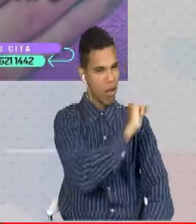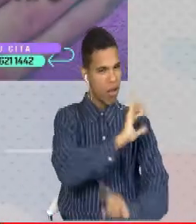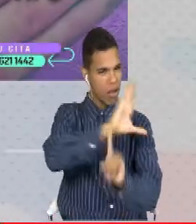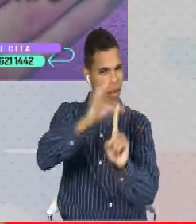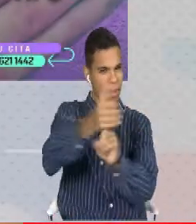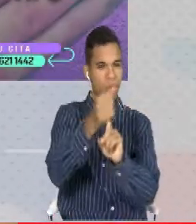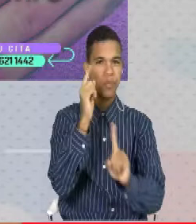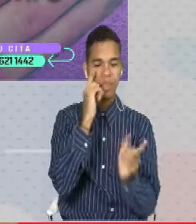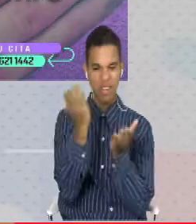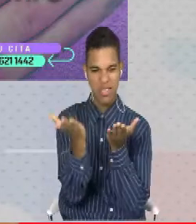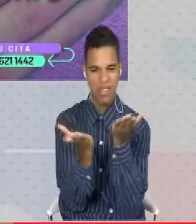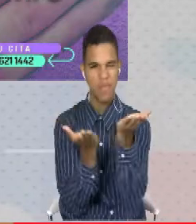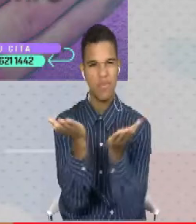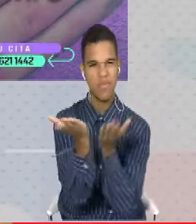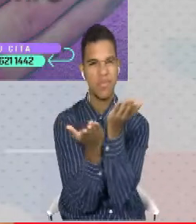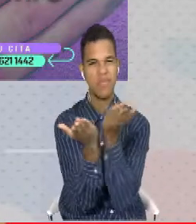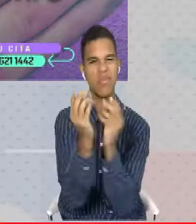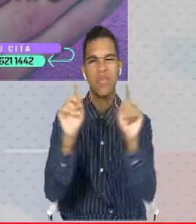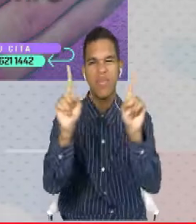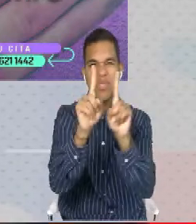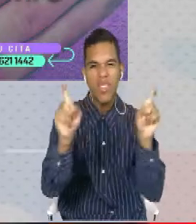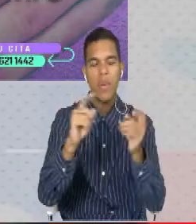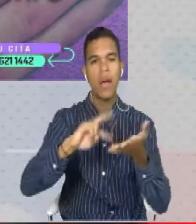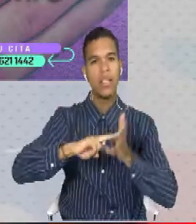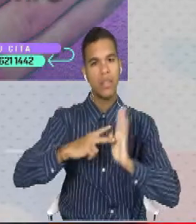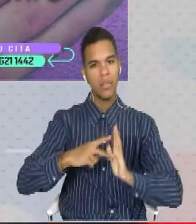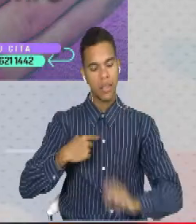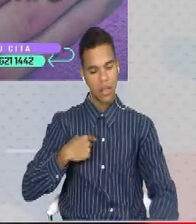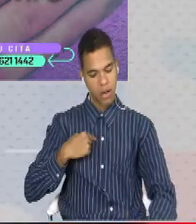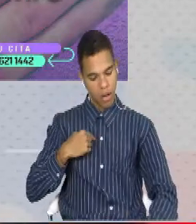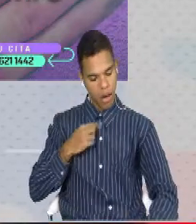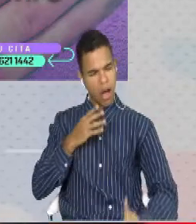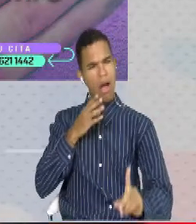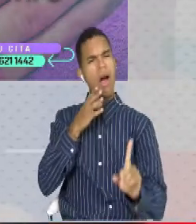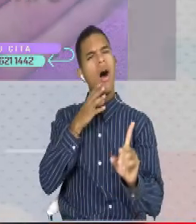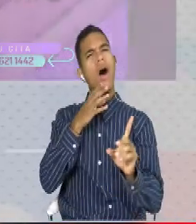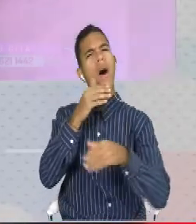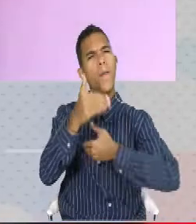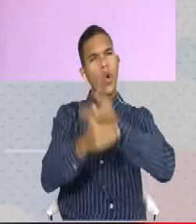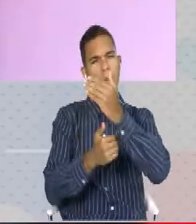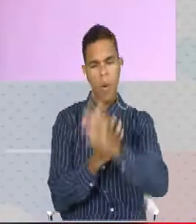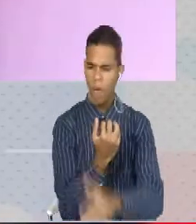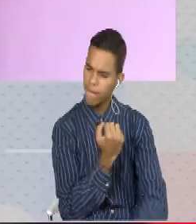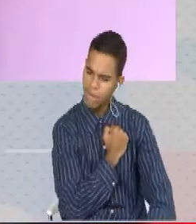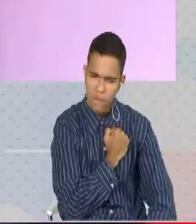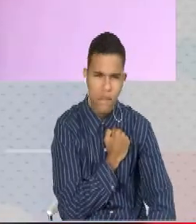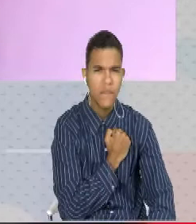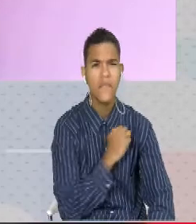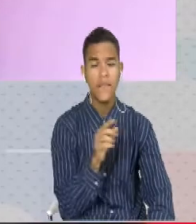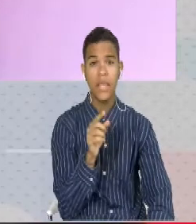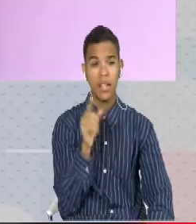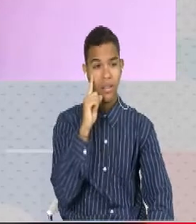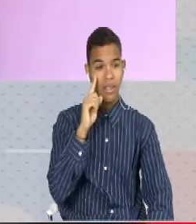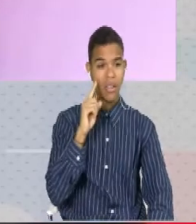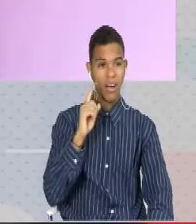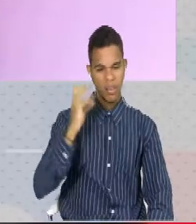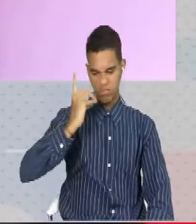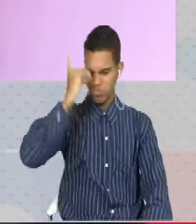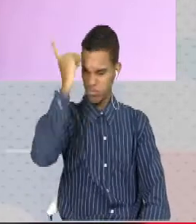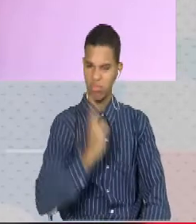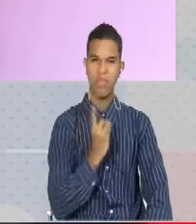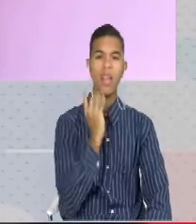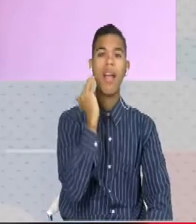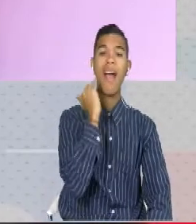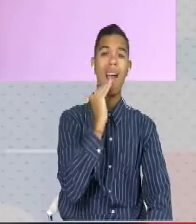los servicios que tienen, se va enamorando. Ustedes decidieron trabajar con mujeres, cabezas de hogar en Barranca Bermeja, ¿por